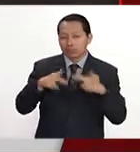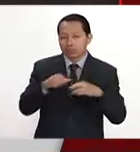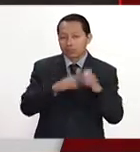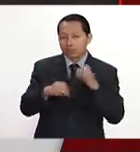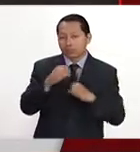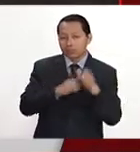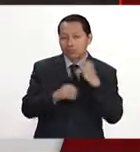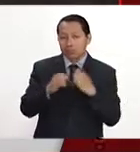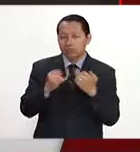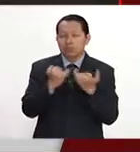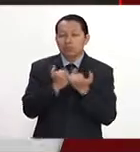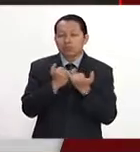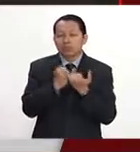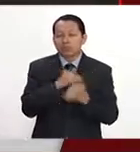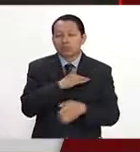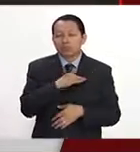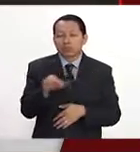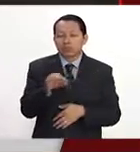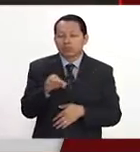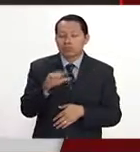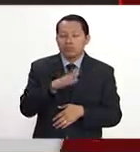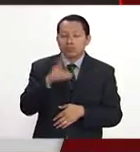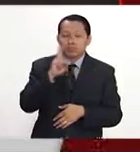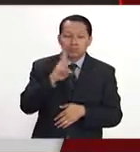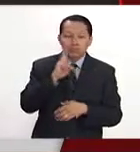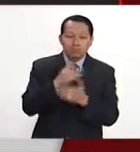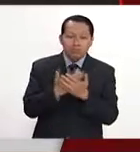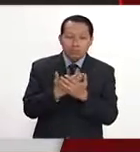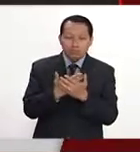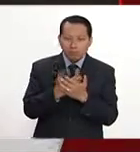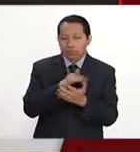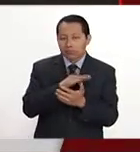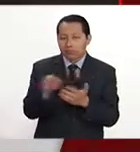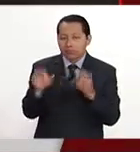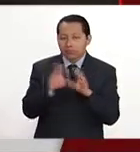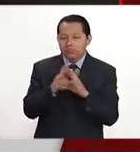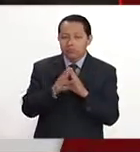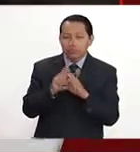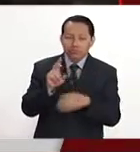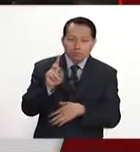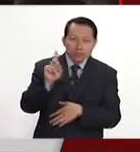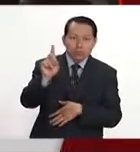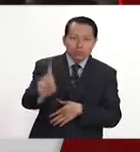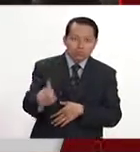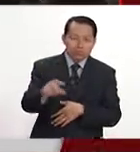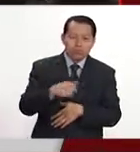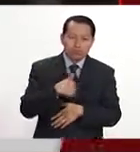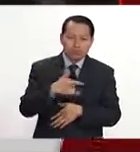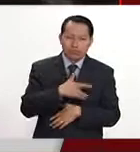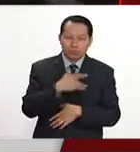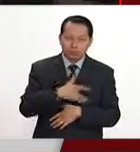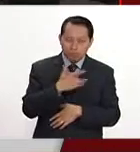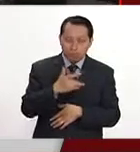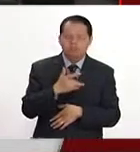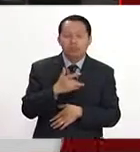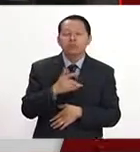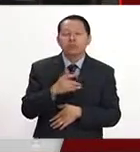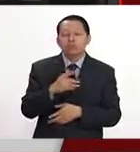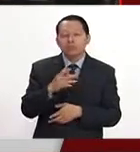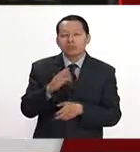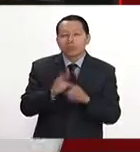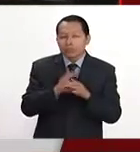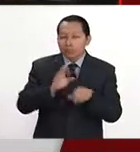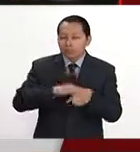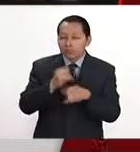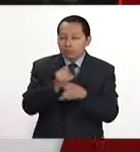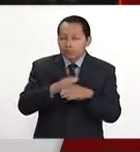comercial. Y pues habrá que esperar por lo pronto. El domingo me parece que vamos a saber un